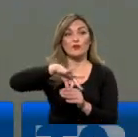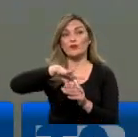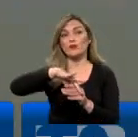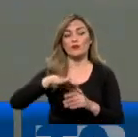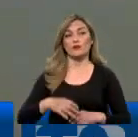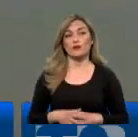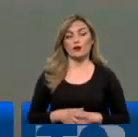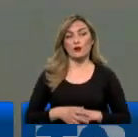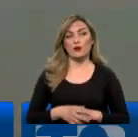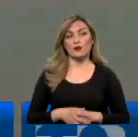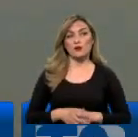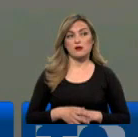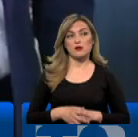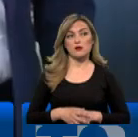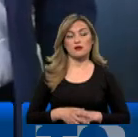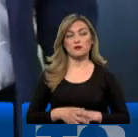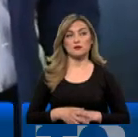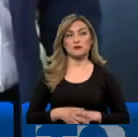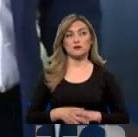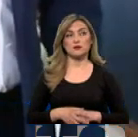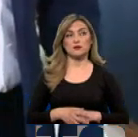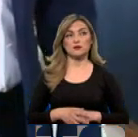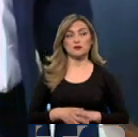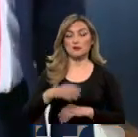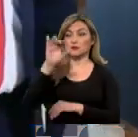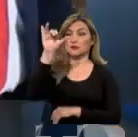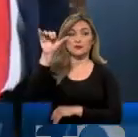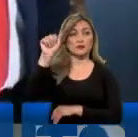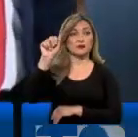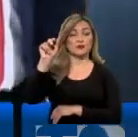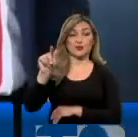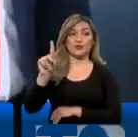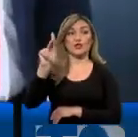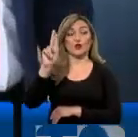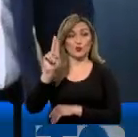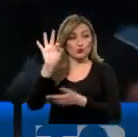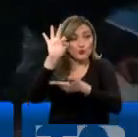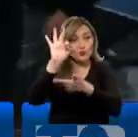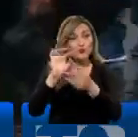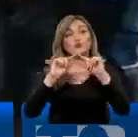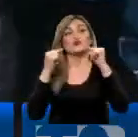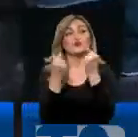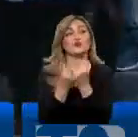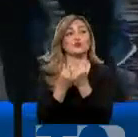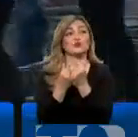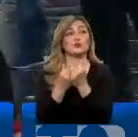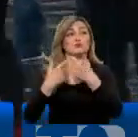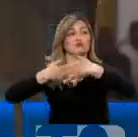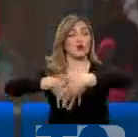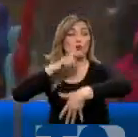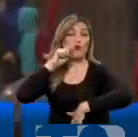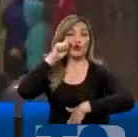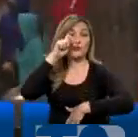y nada está dicho. Yacu tampoco es quien representa al grupo que actualmente se ha dado cita en la calle,